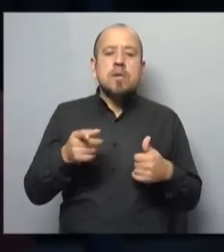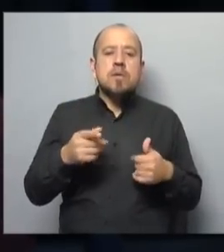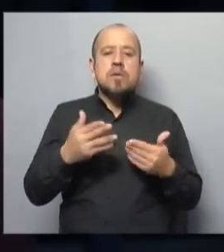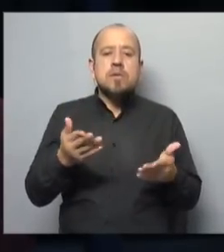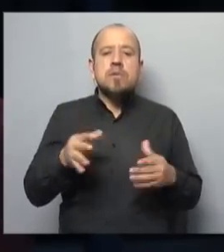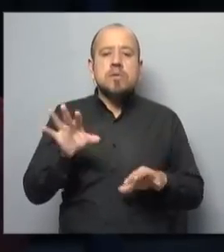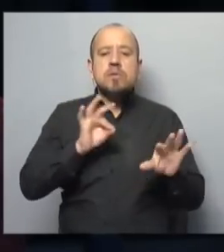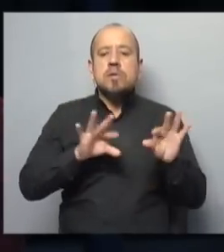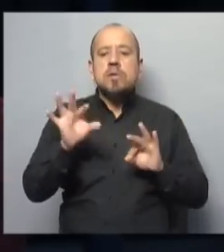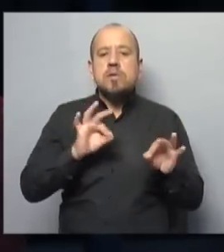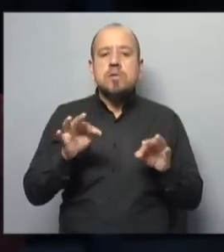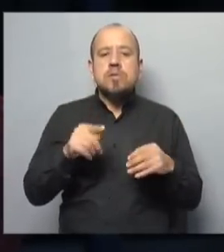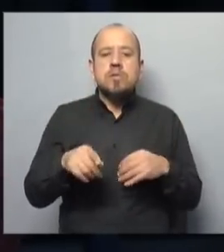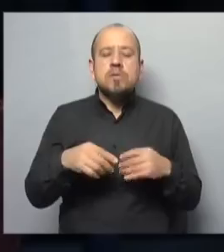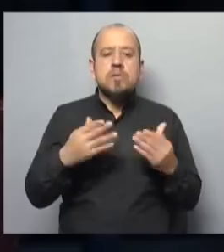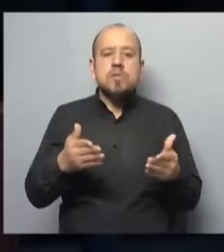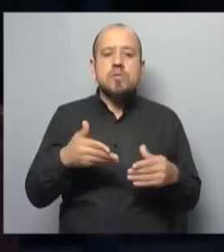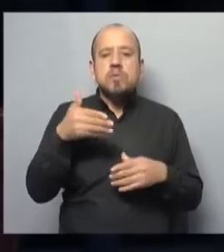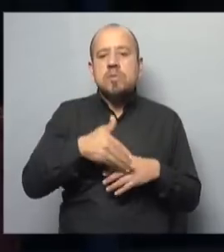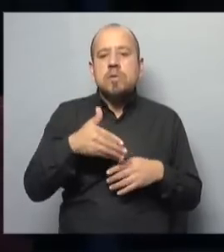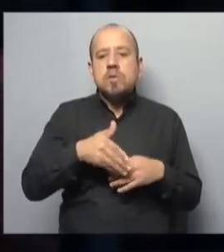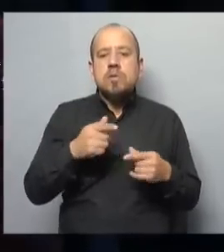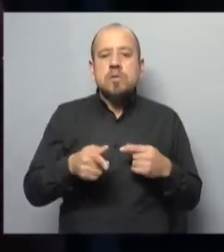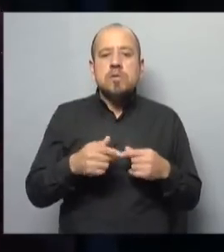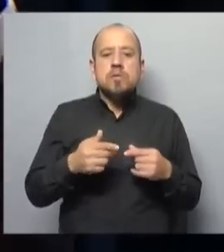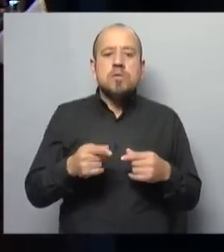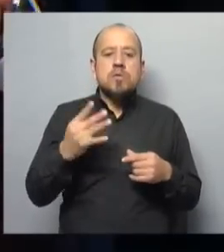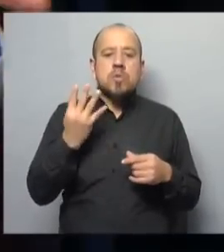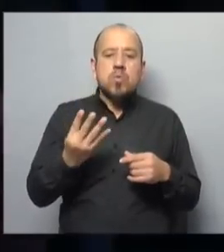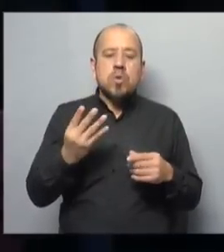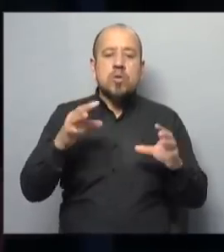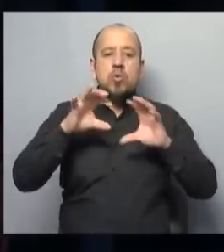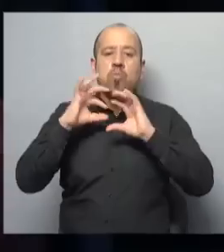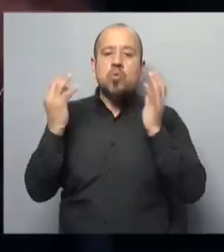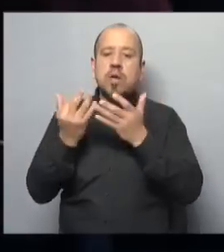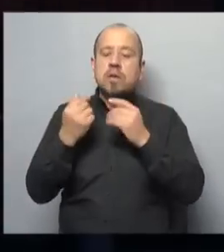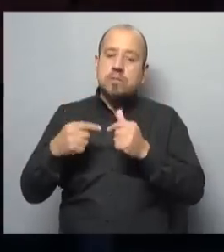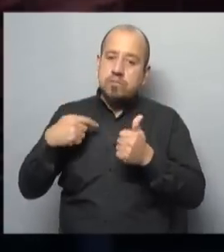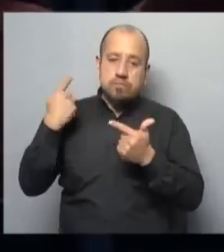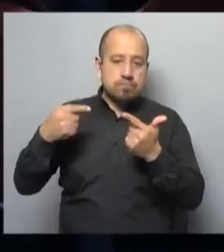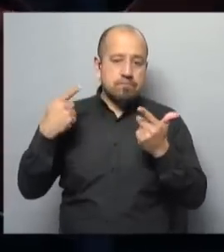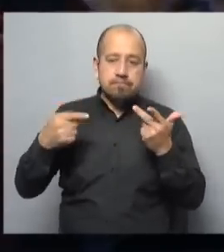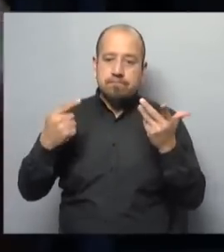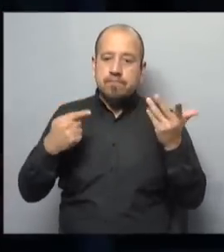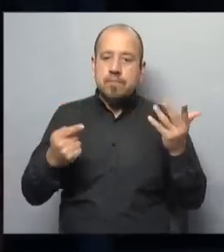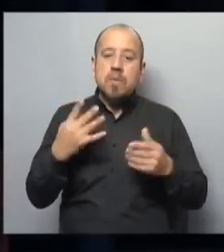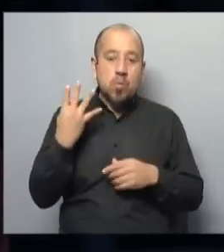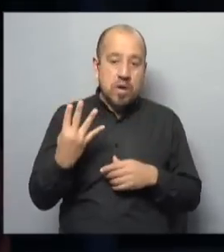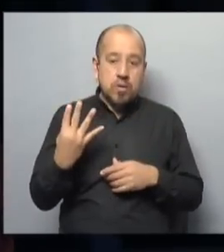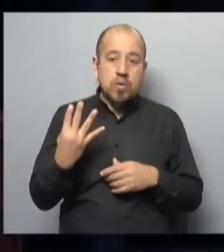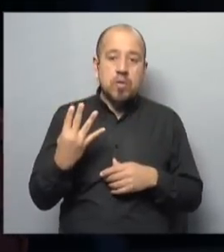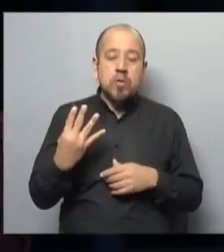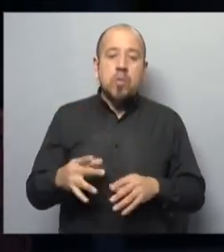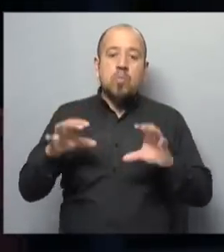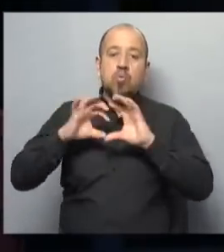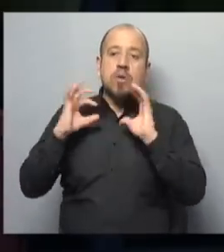selección una participación de cuatro mundiales consecutivos aparte de toda su historia y